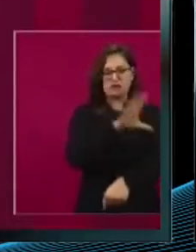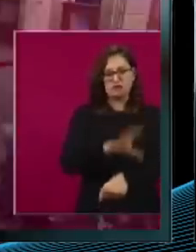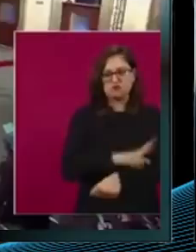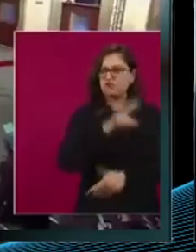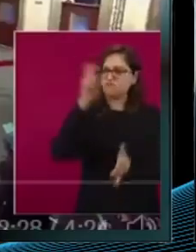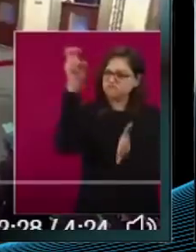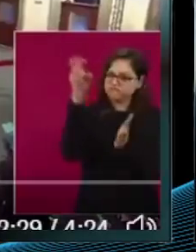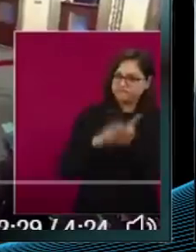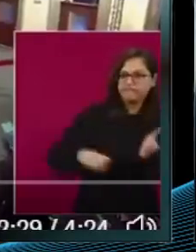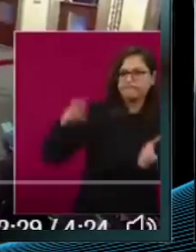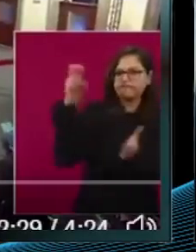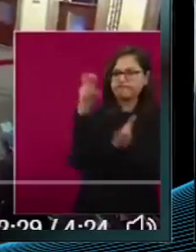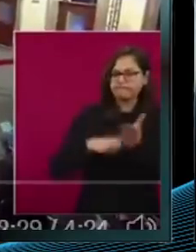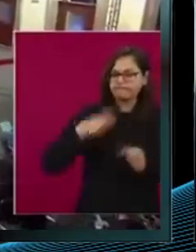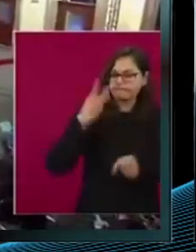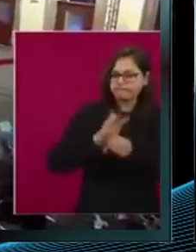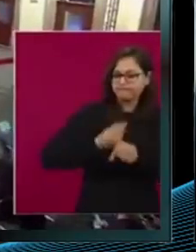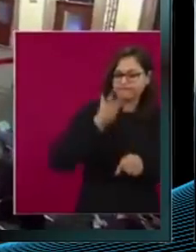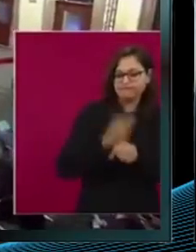eléctrica,